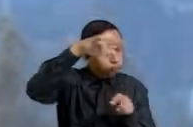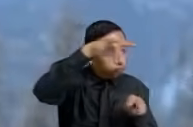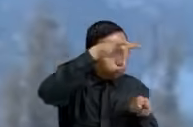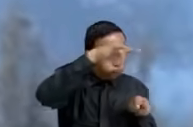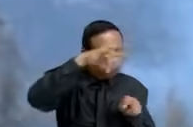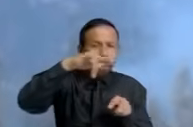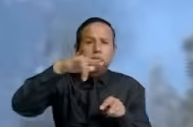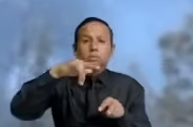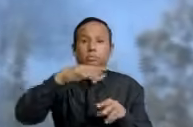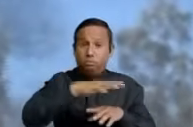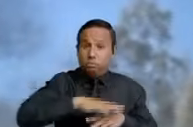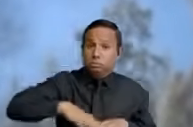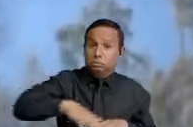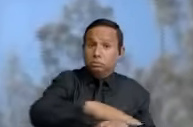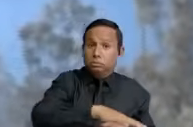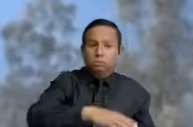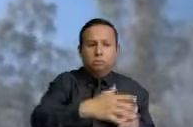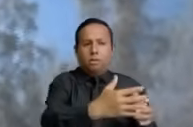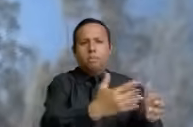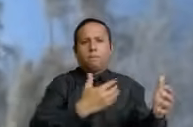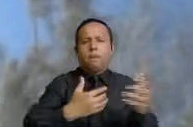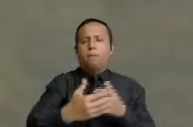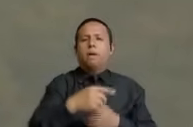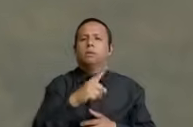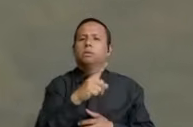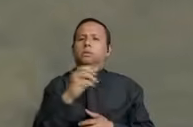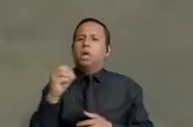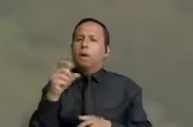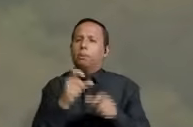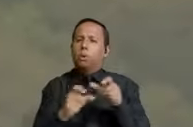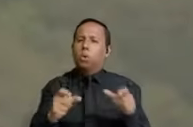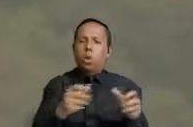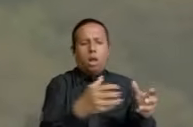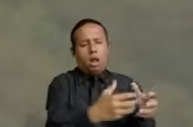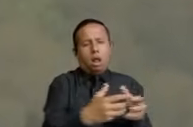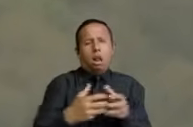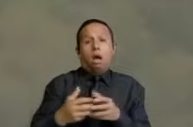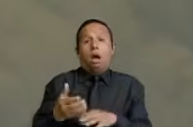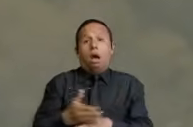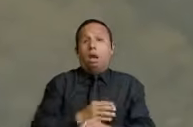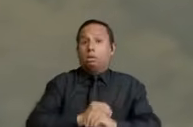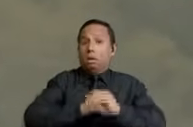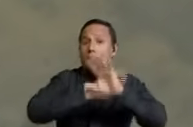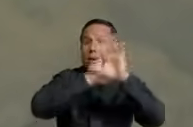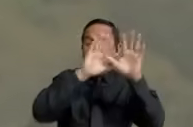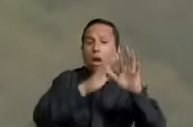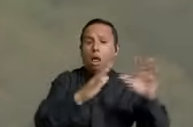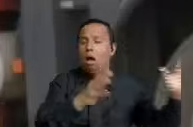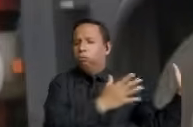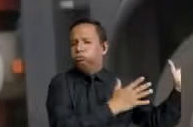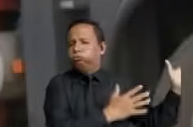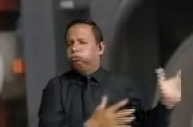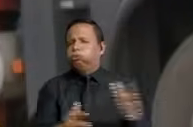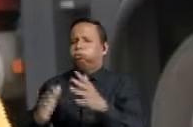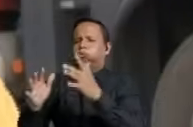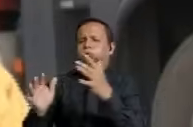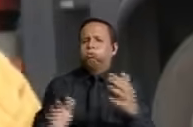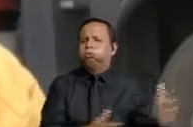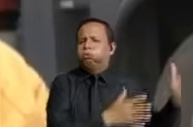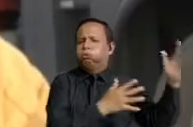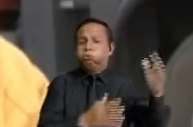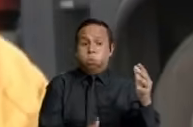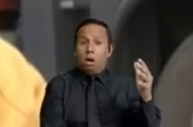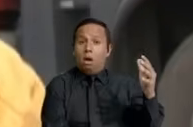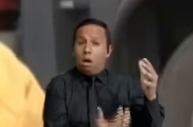fueron evacuadas este jueves alrededor de 100 personas debido a que en la mañana el viento reavivó el fuego en la parte inferior se